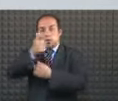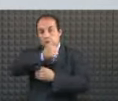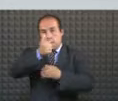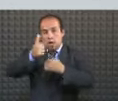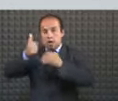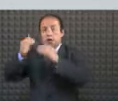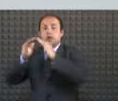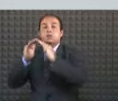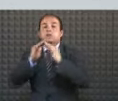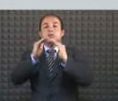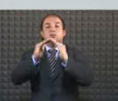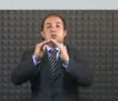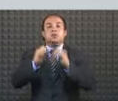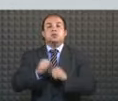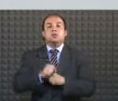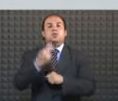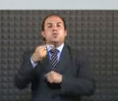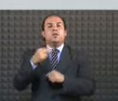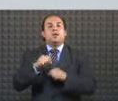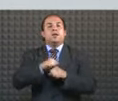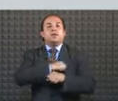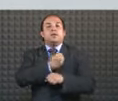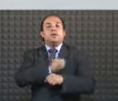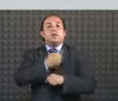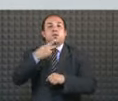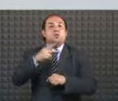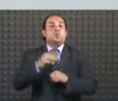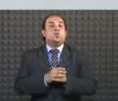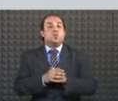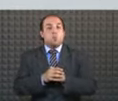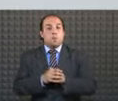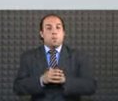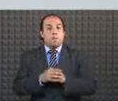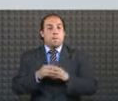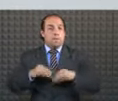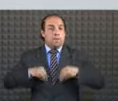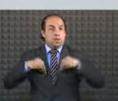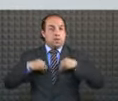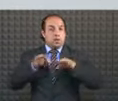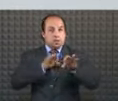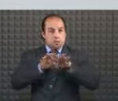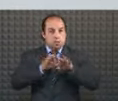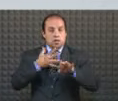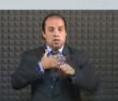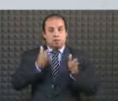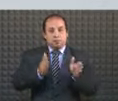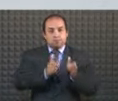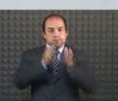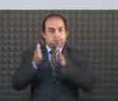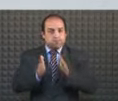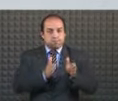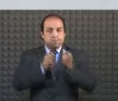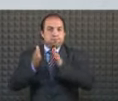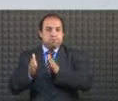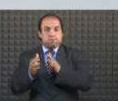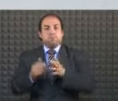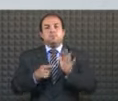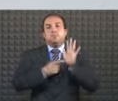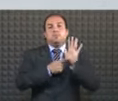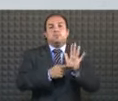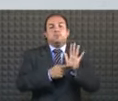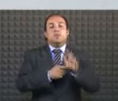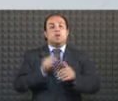informarlo, de Salud en tu Vida, que lo hemos venido trabajando, lo hemos venido posponiendo su presentación y ya el lunes